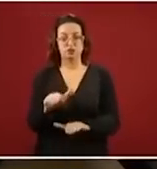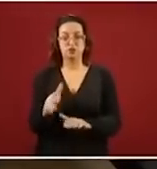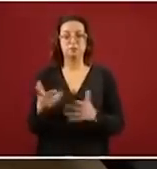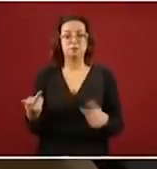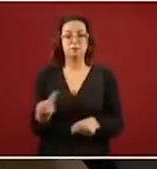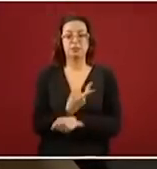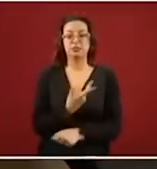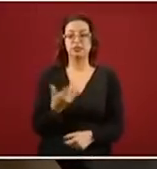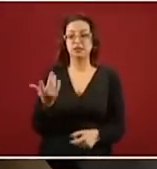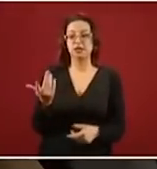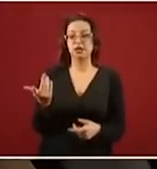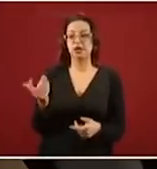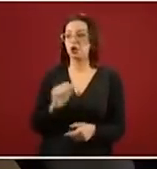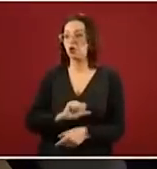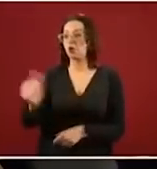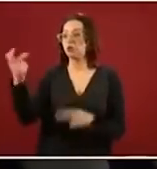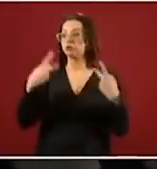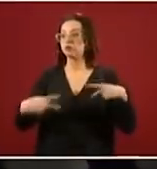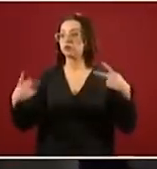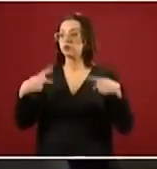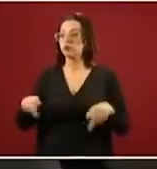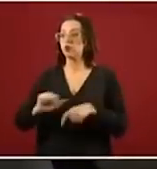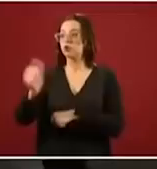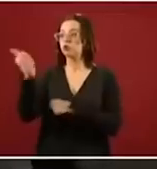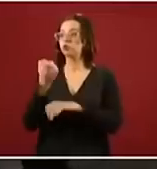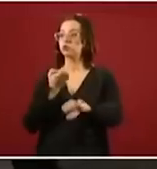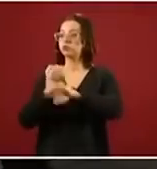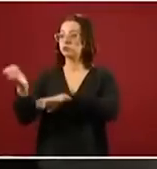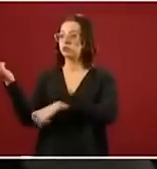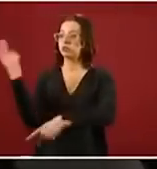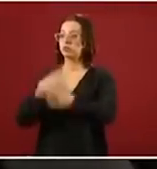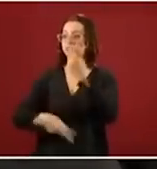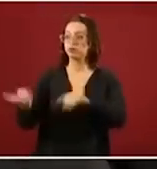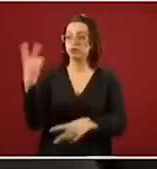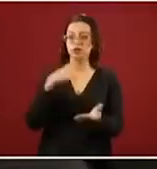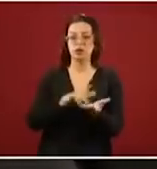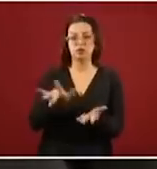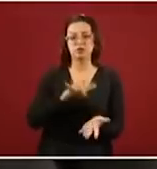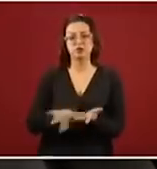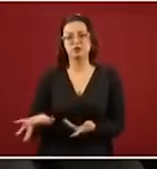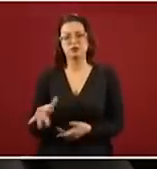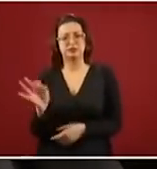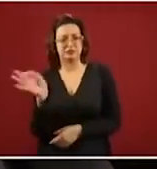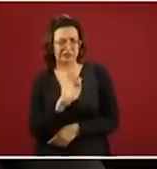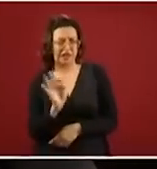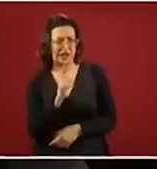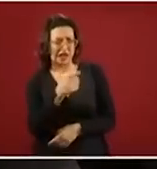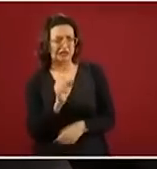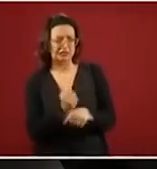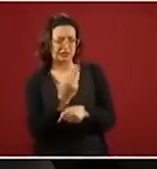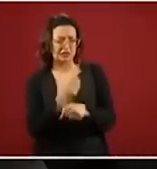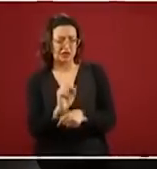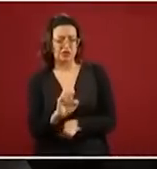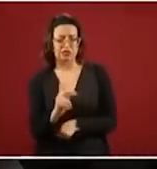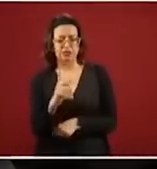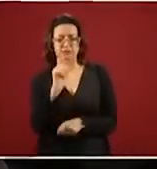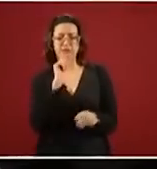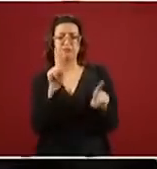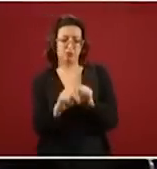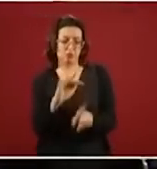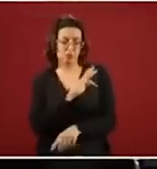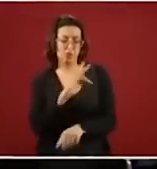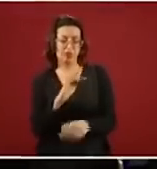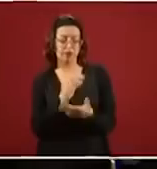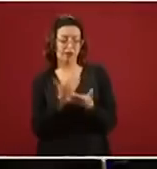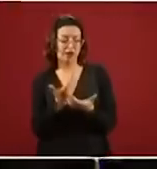de cómo se va a apoyar a los chicos que vengan de provincias y me gustaría que el secreto de educación pública también nos ofreciera su postura sobre alguna estrategia que